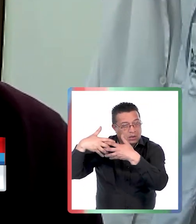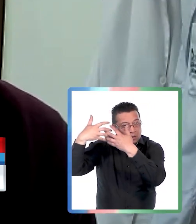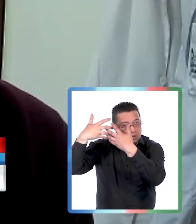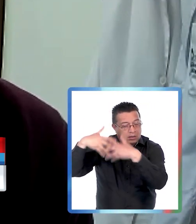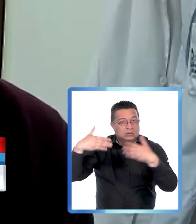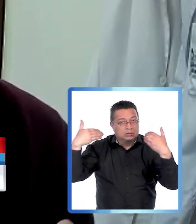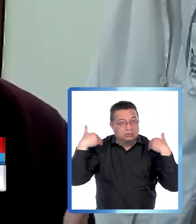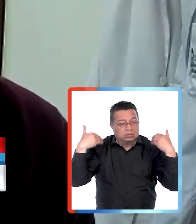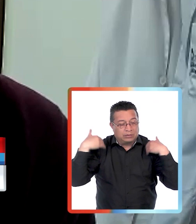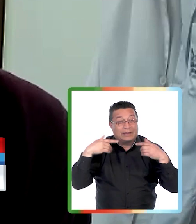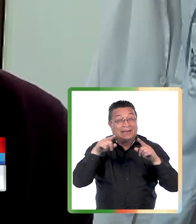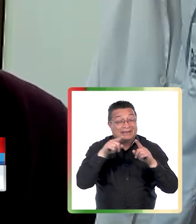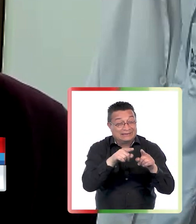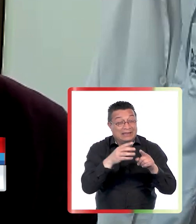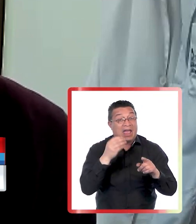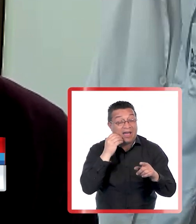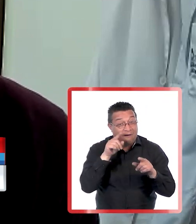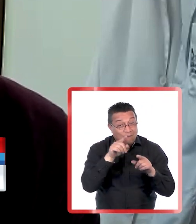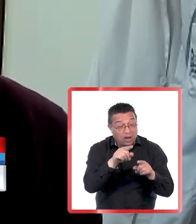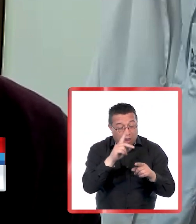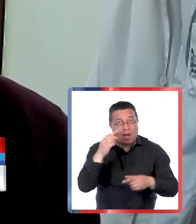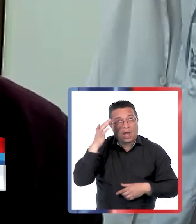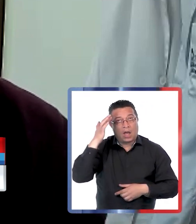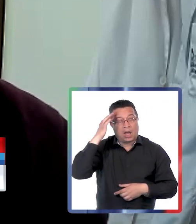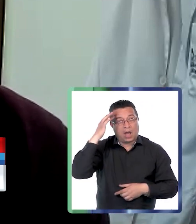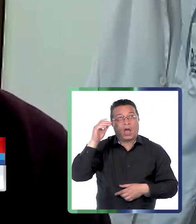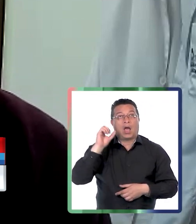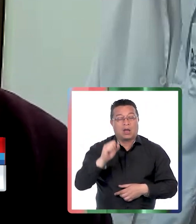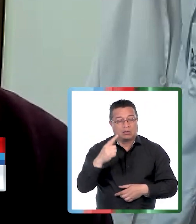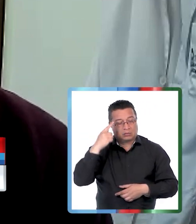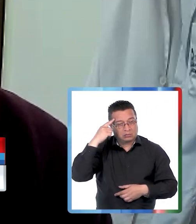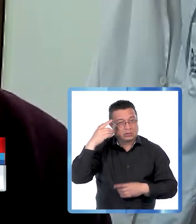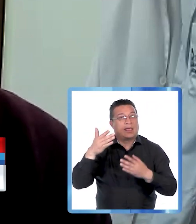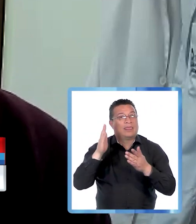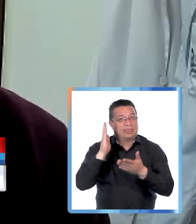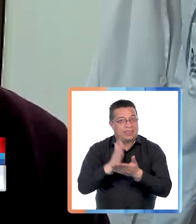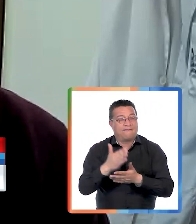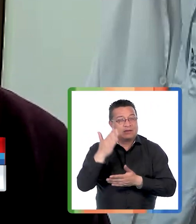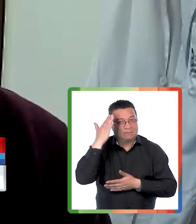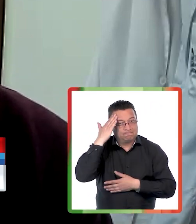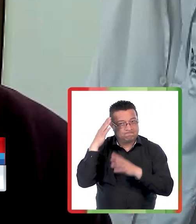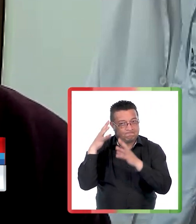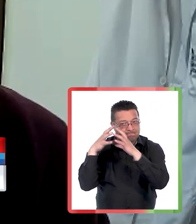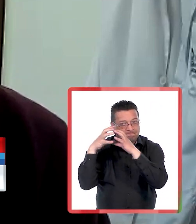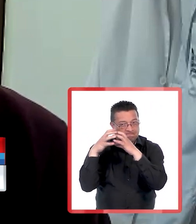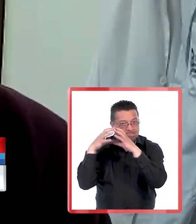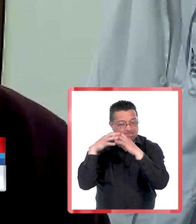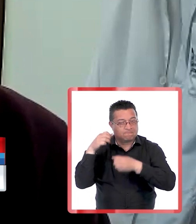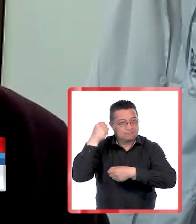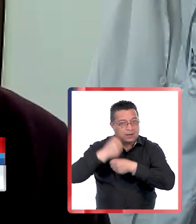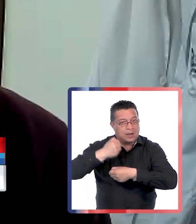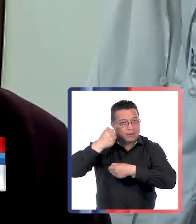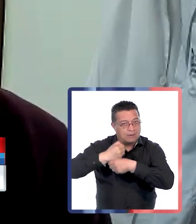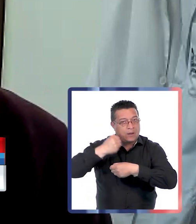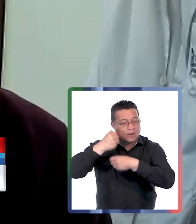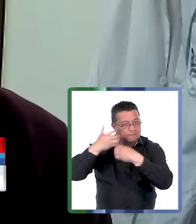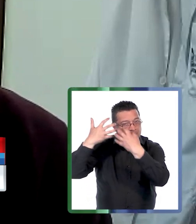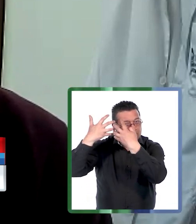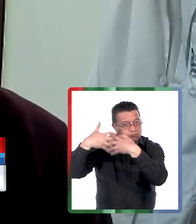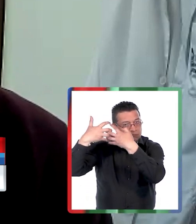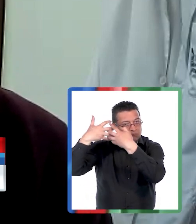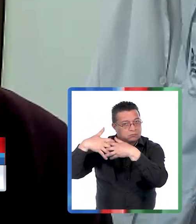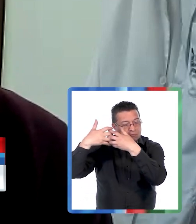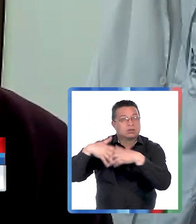Pero esa gente, su abuela, mi tío, tienen la intuición, ¿no es cierto?, de que en la manera en que se mantiene entrenado el